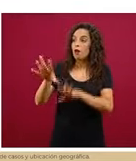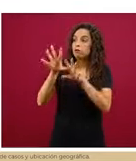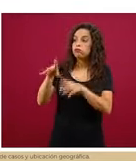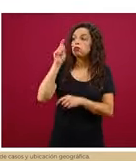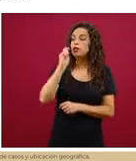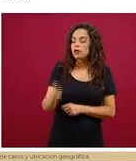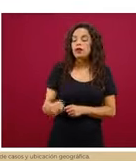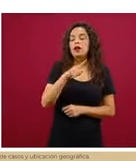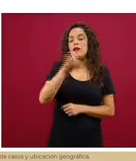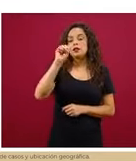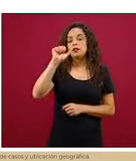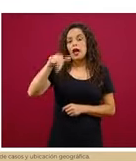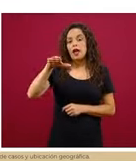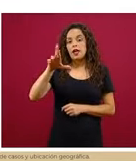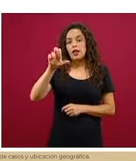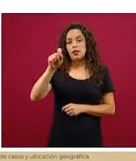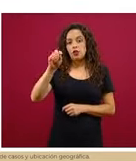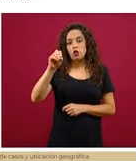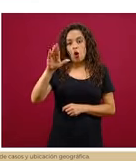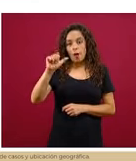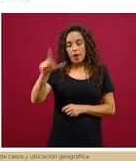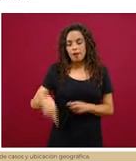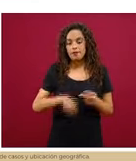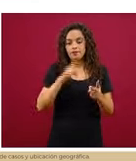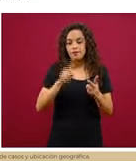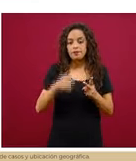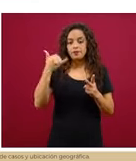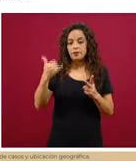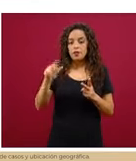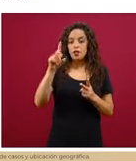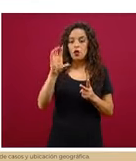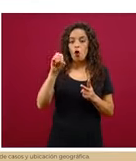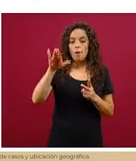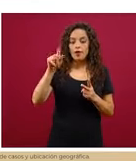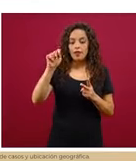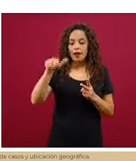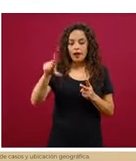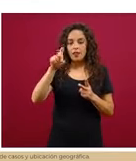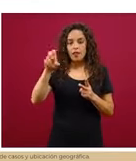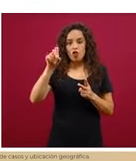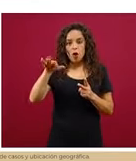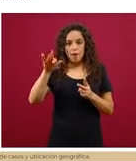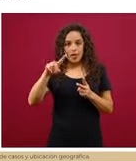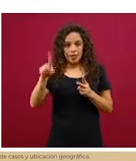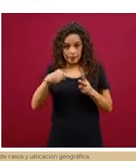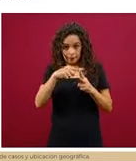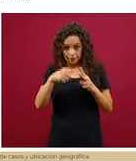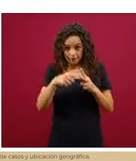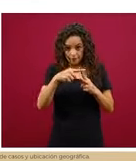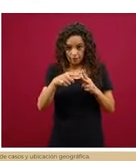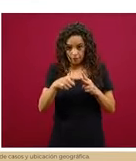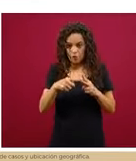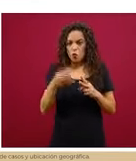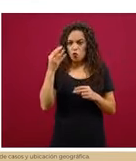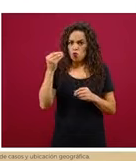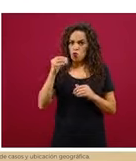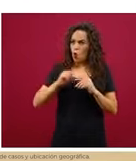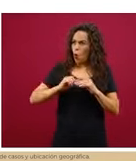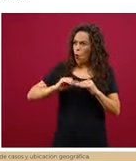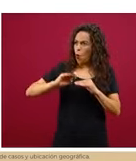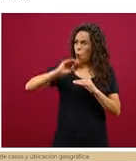con Comitán de Domínguez, también con un comportamiento muy similar, no llegaron a tener un ascenso importante o una